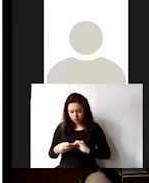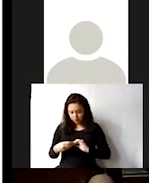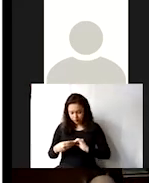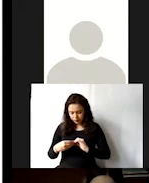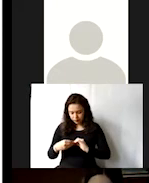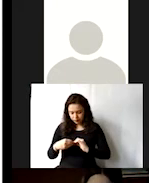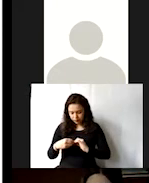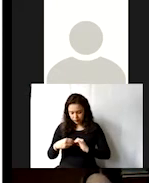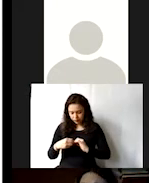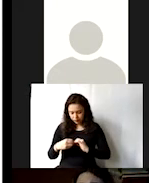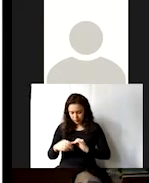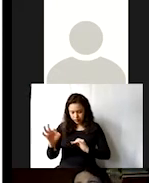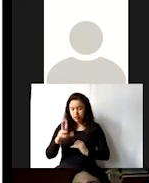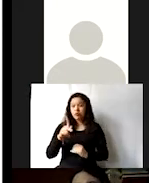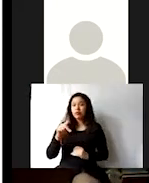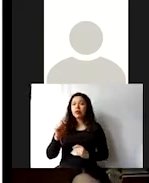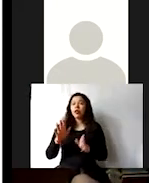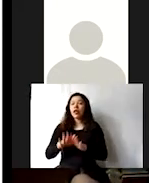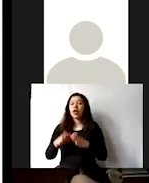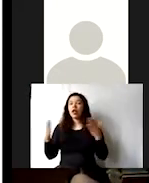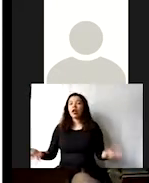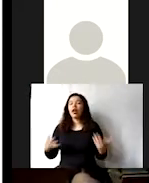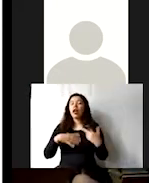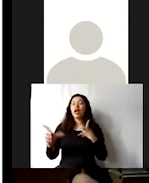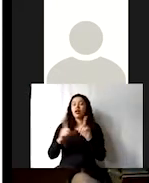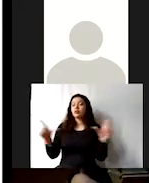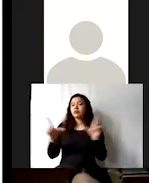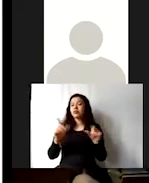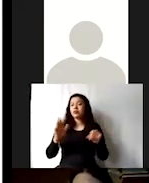alguna presentación abierta que tenga la lección más grande del mundo, que es